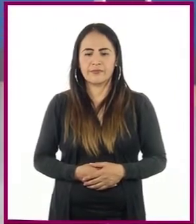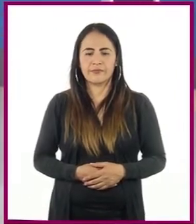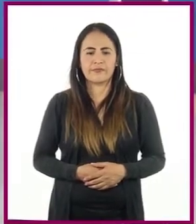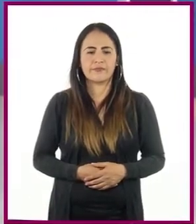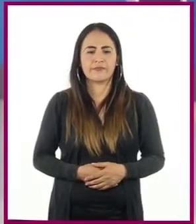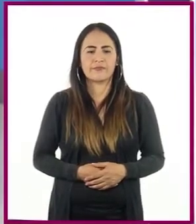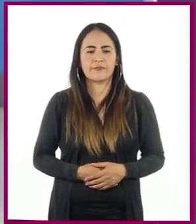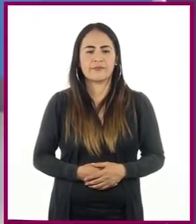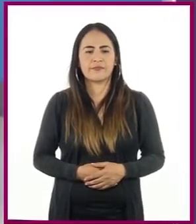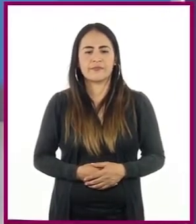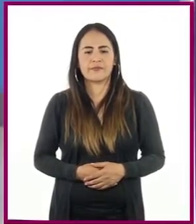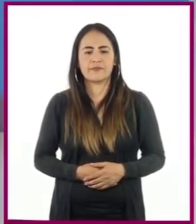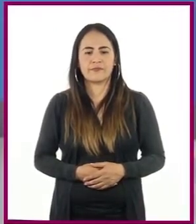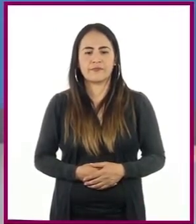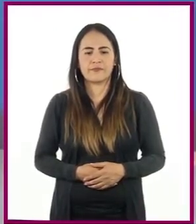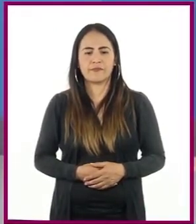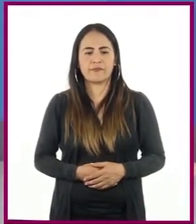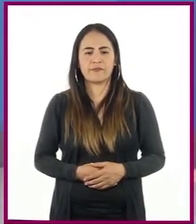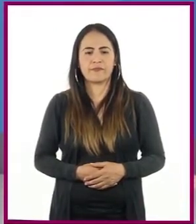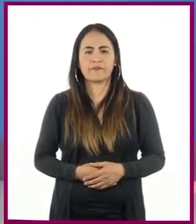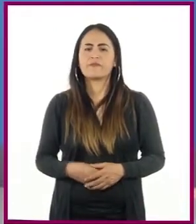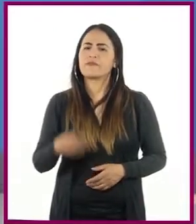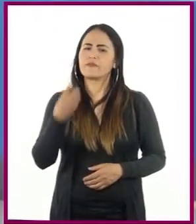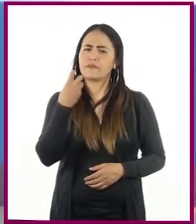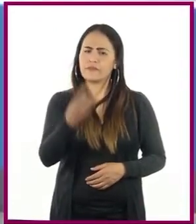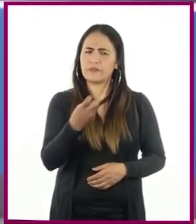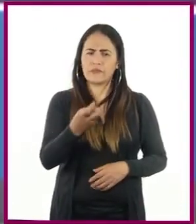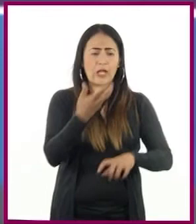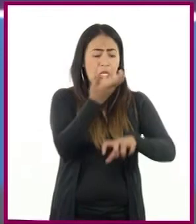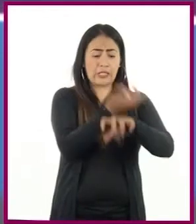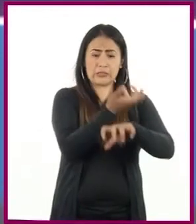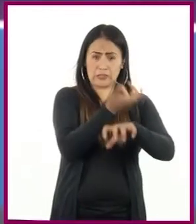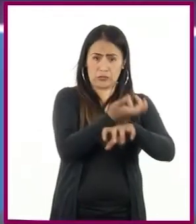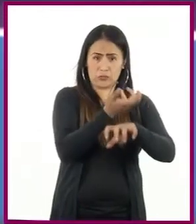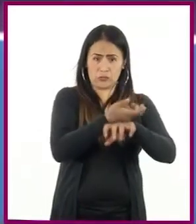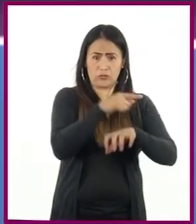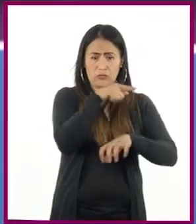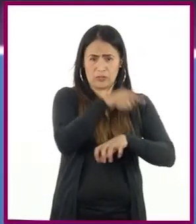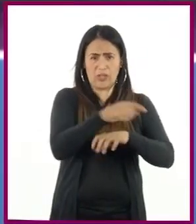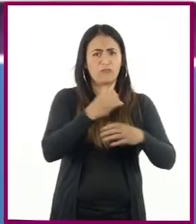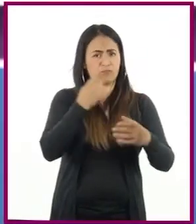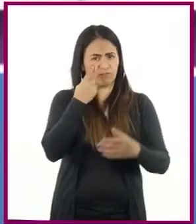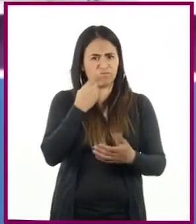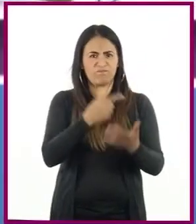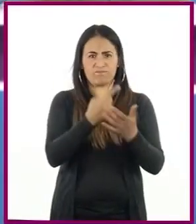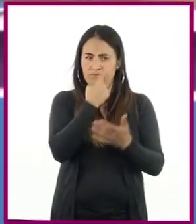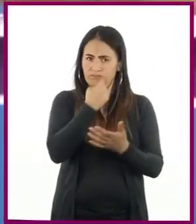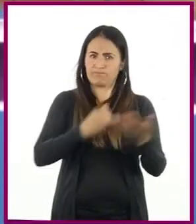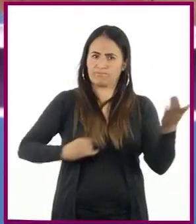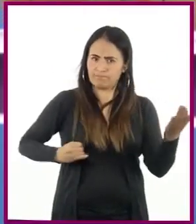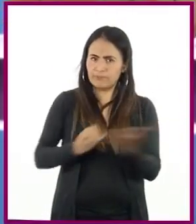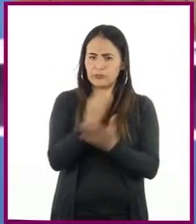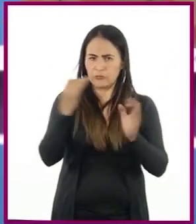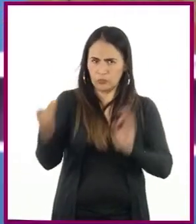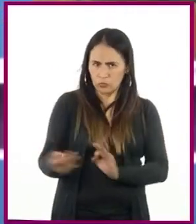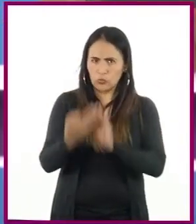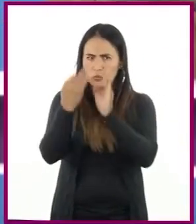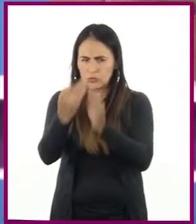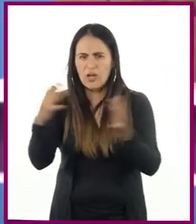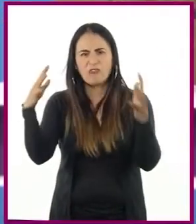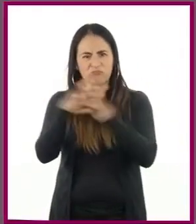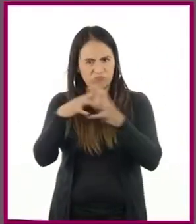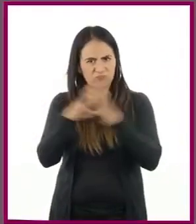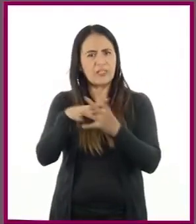su capital, Saigón. Debido a esto, Estados Unidos de América decidió intervenir directamente en el